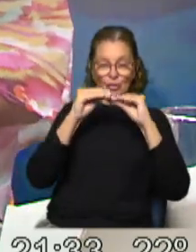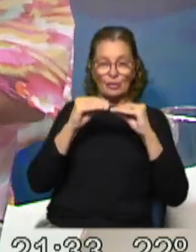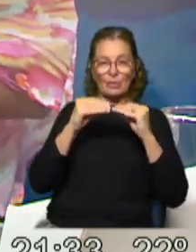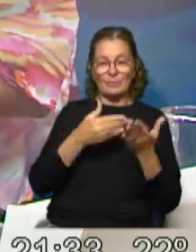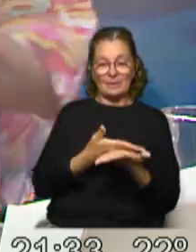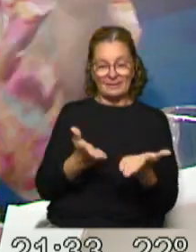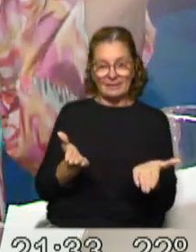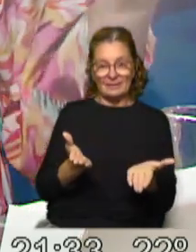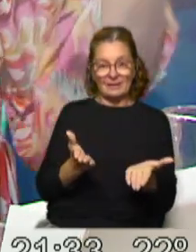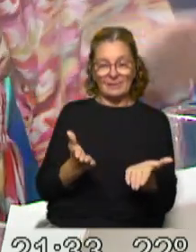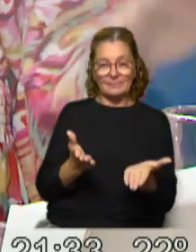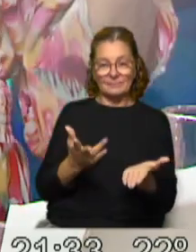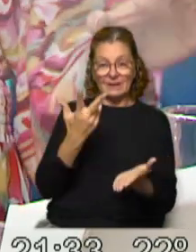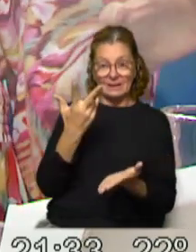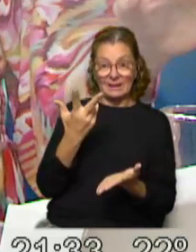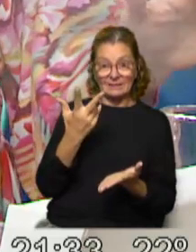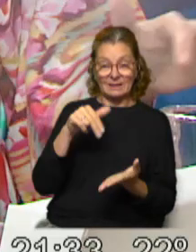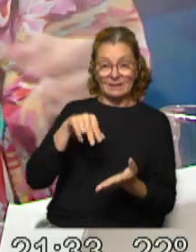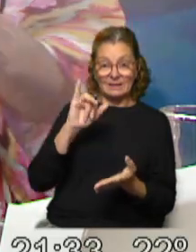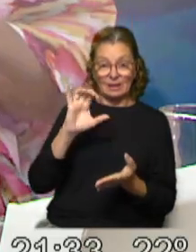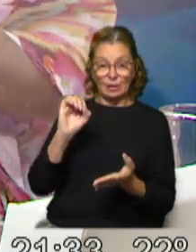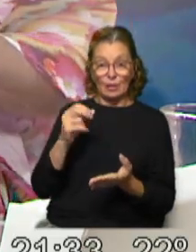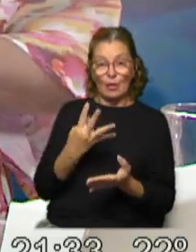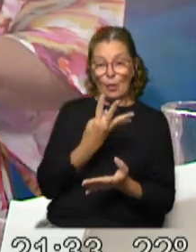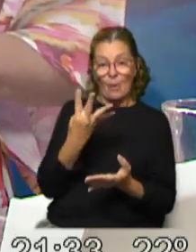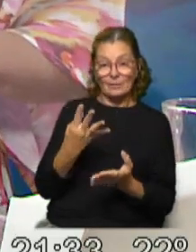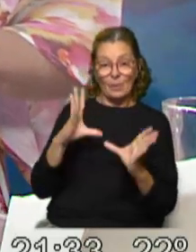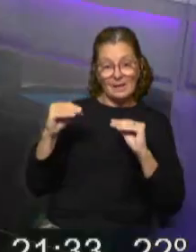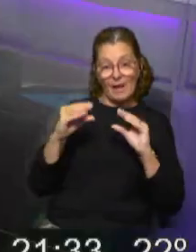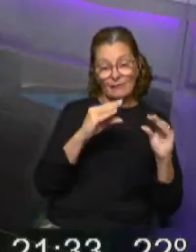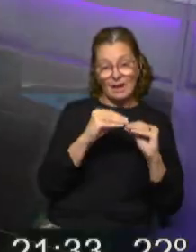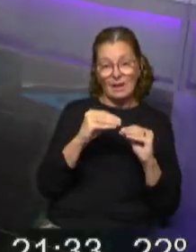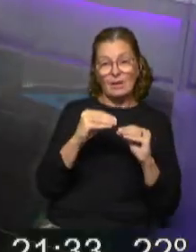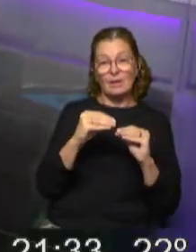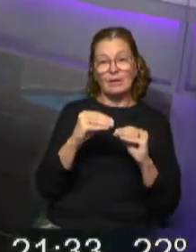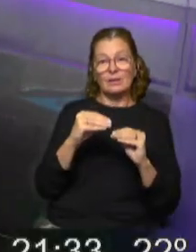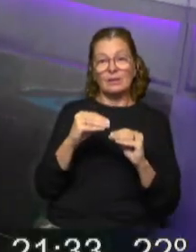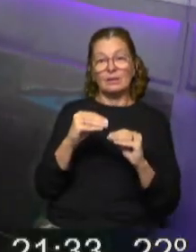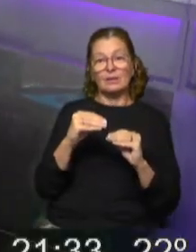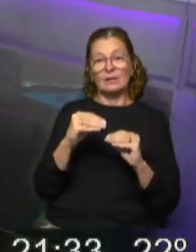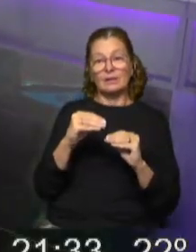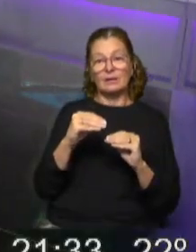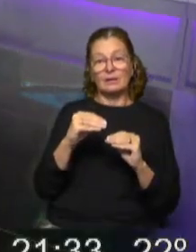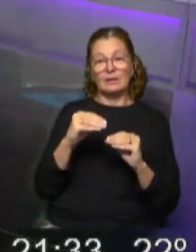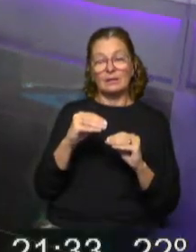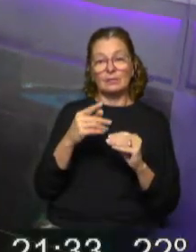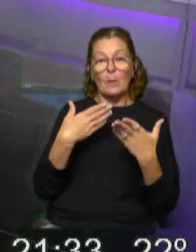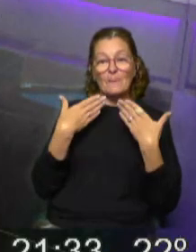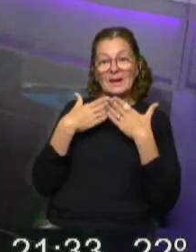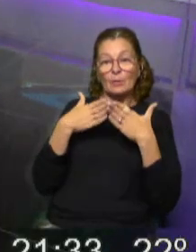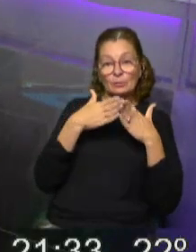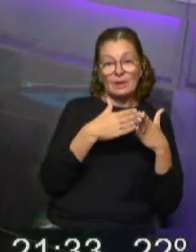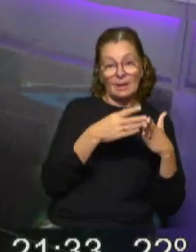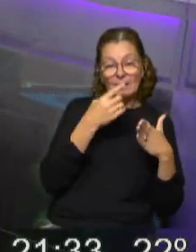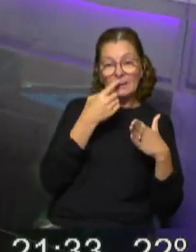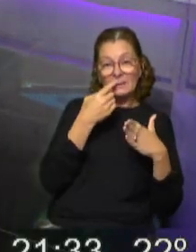Sojo. Van a estar las tres y Nico. Exacto. Vamos a estar charlando con Joana Pelufo, que nos preguntará intimidades